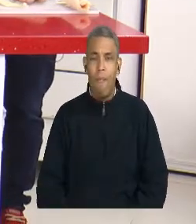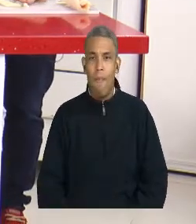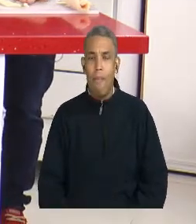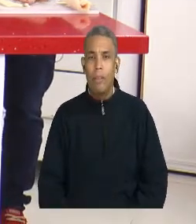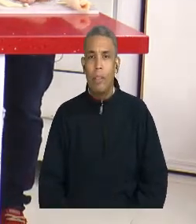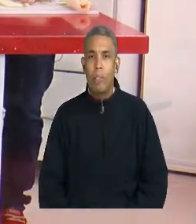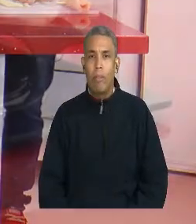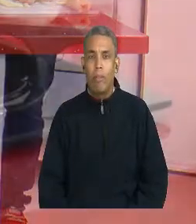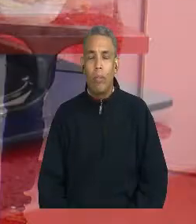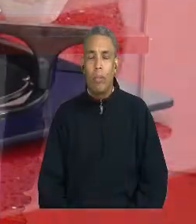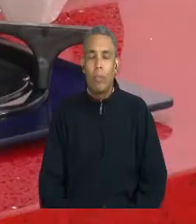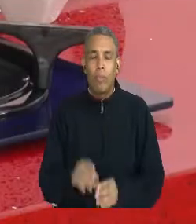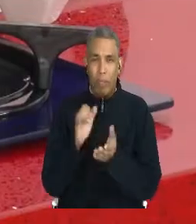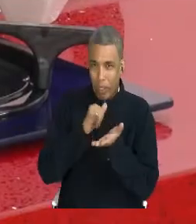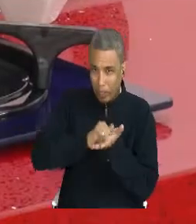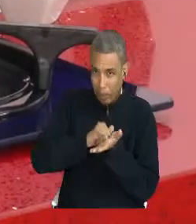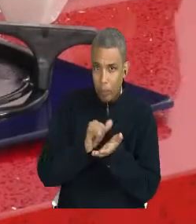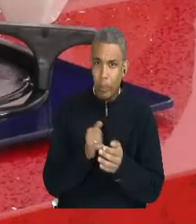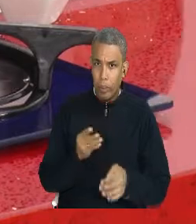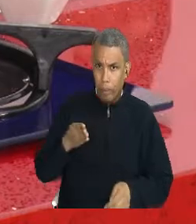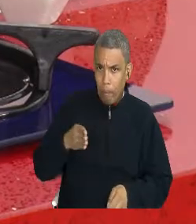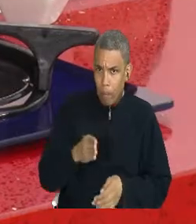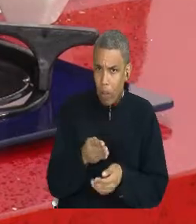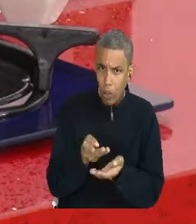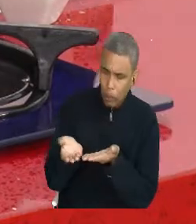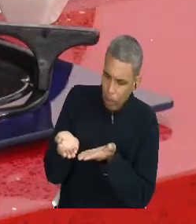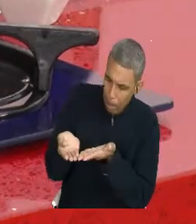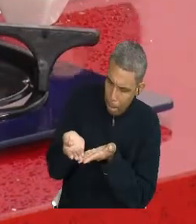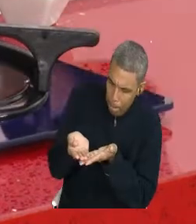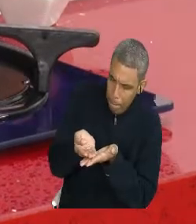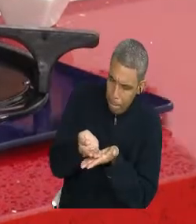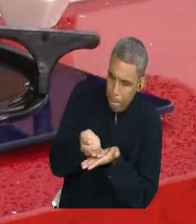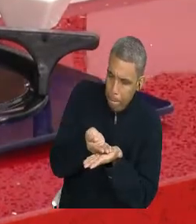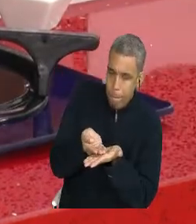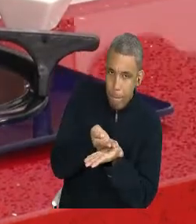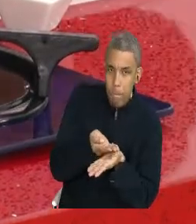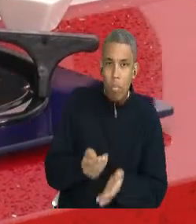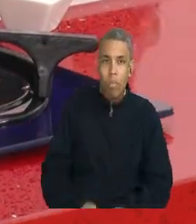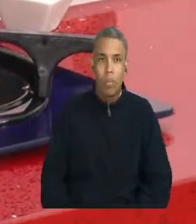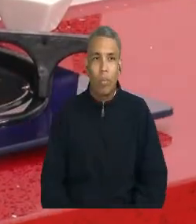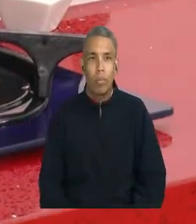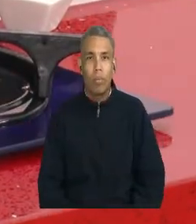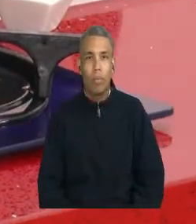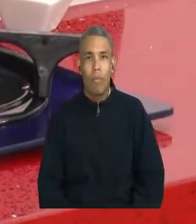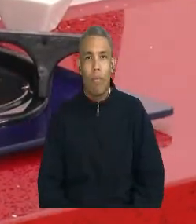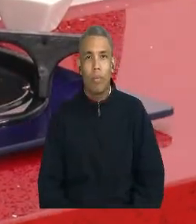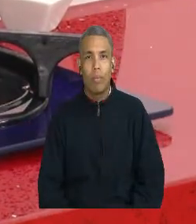Entonces aquí hago lo mismo. Abro nuestro róbalo un poquitico. ¿Sí?